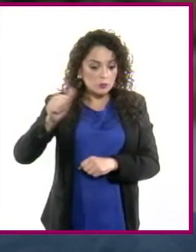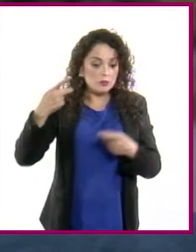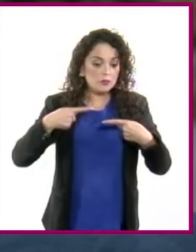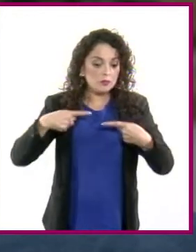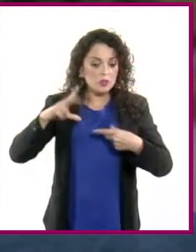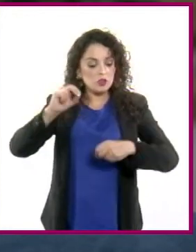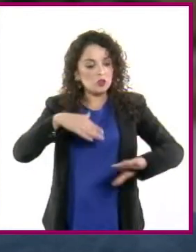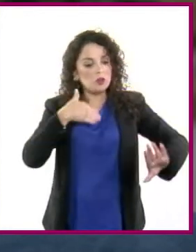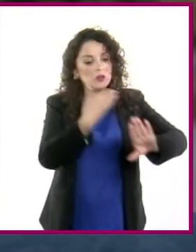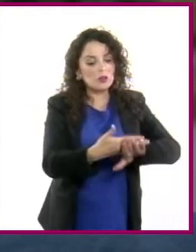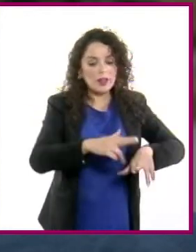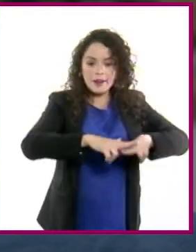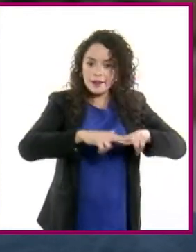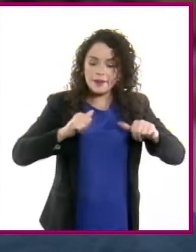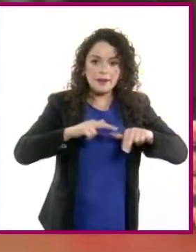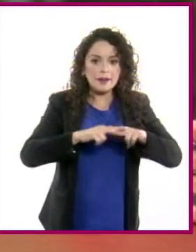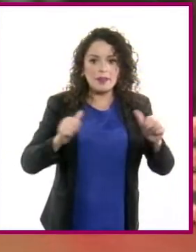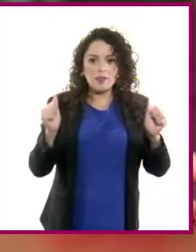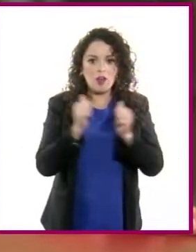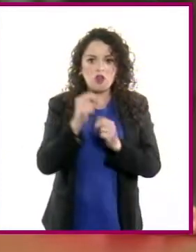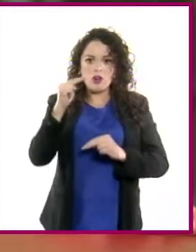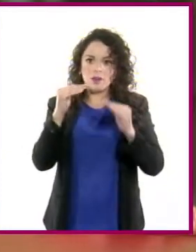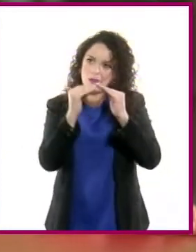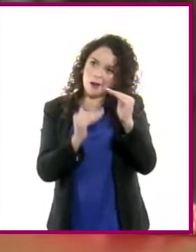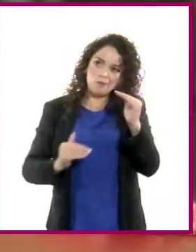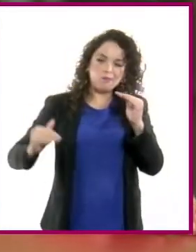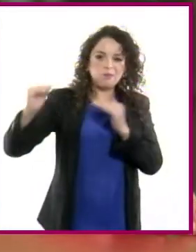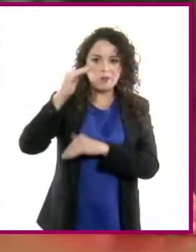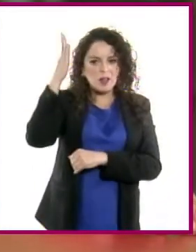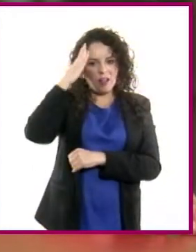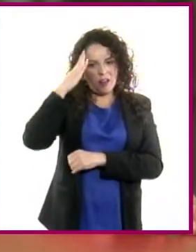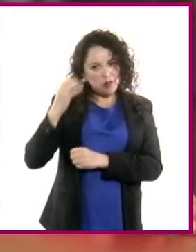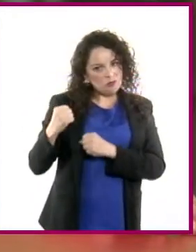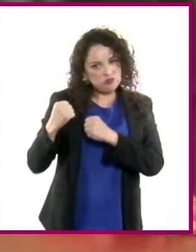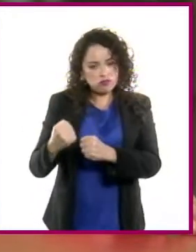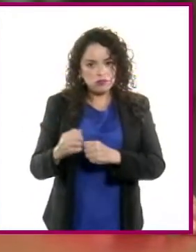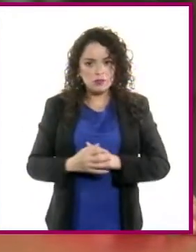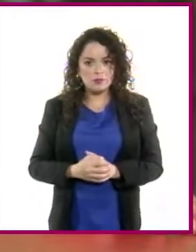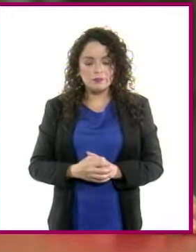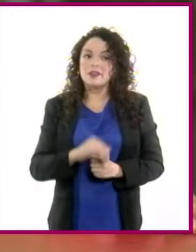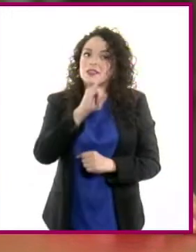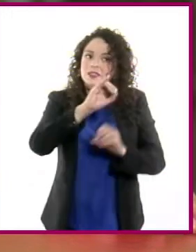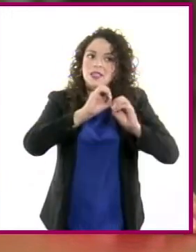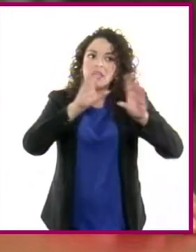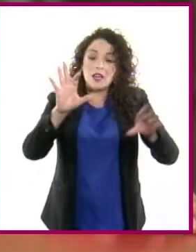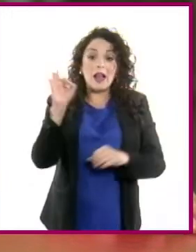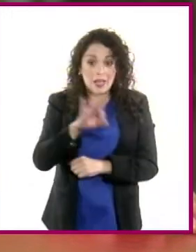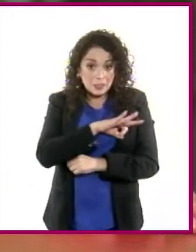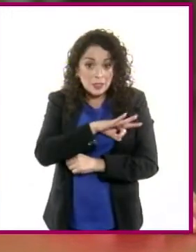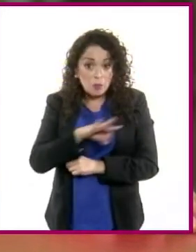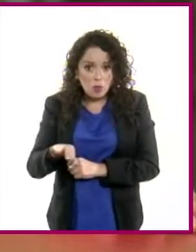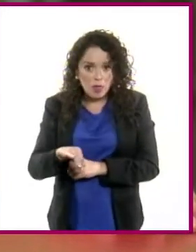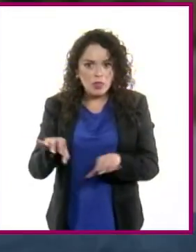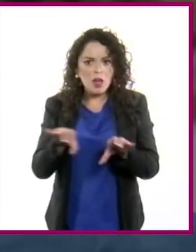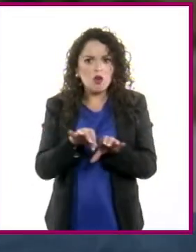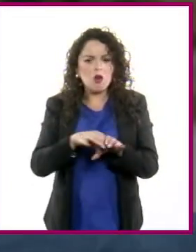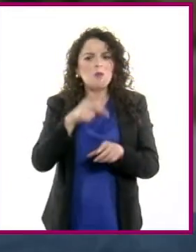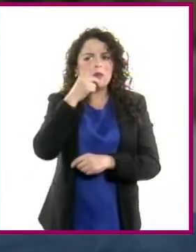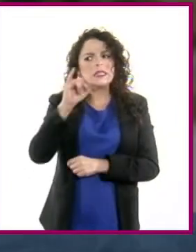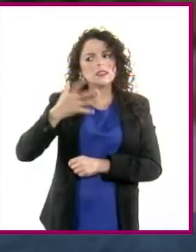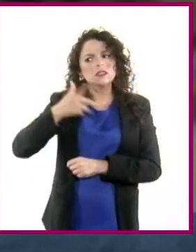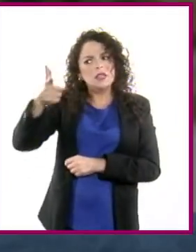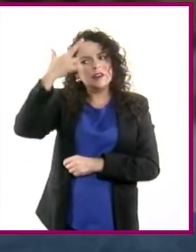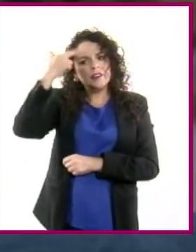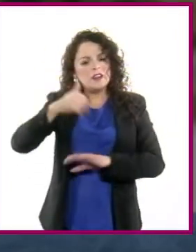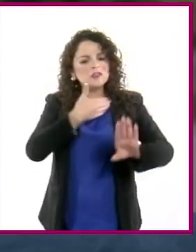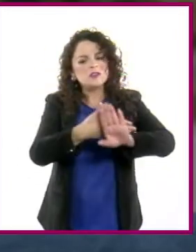a nadie desde una posición de poder. Claro, porque si eso es posible, podríamos decir que no hay violencia que se justifique. Sí,